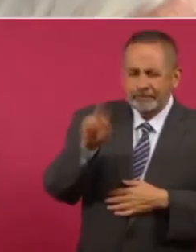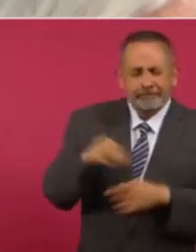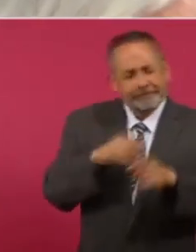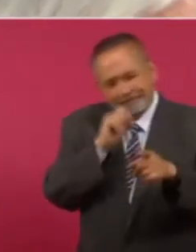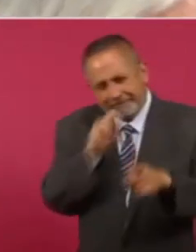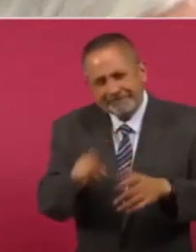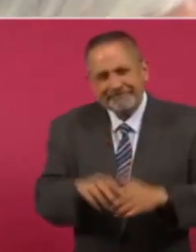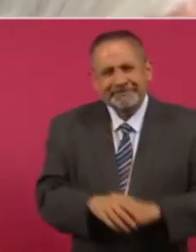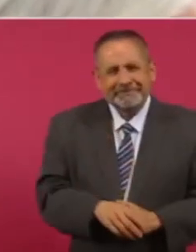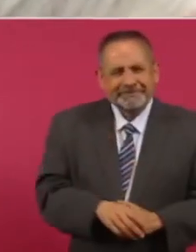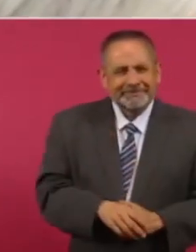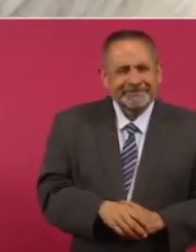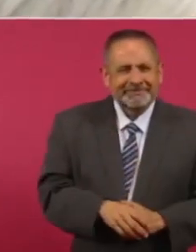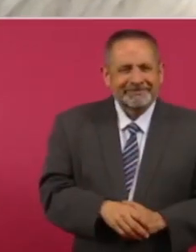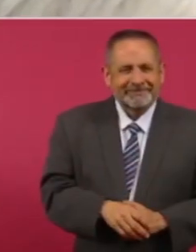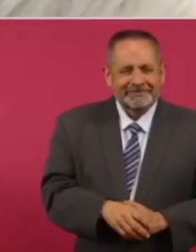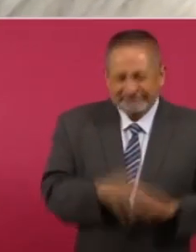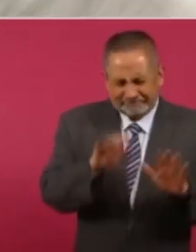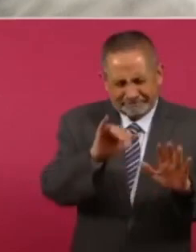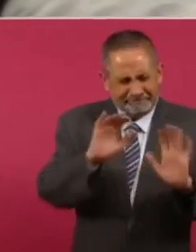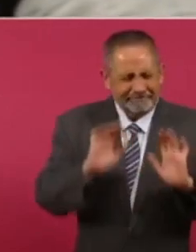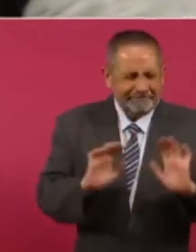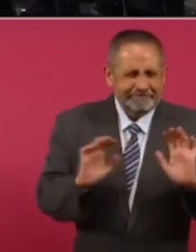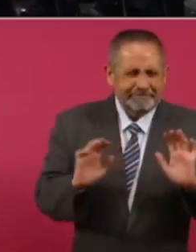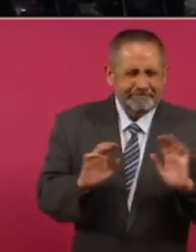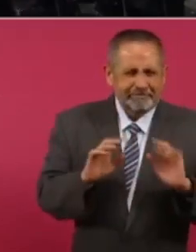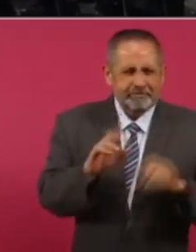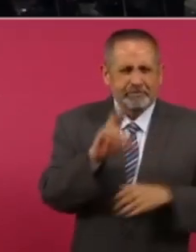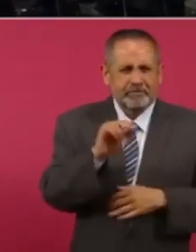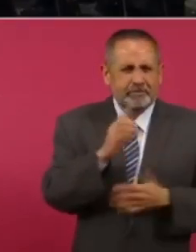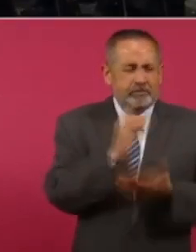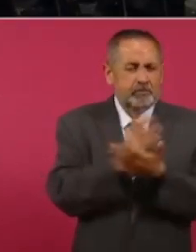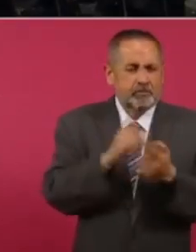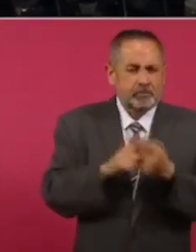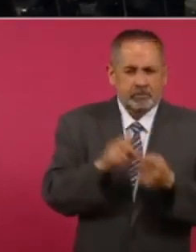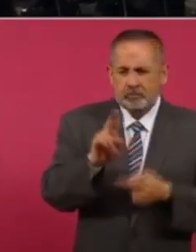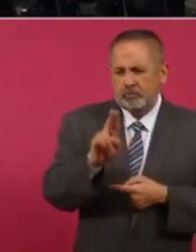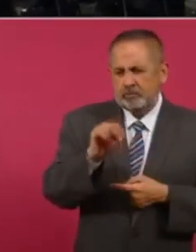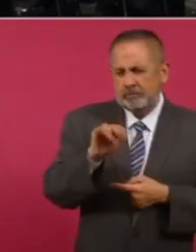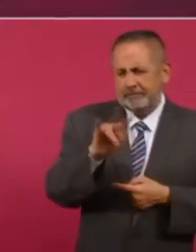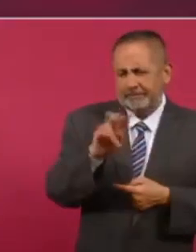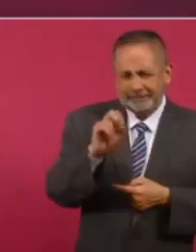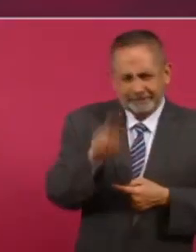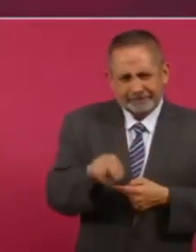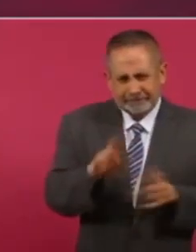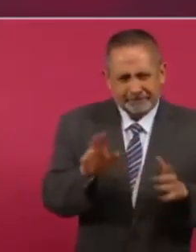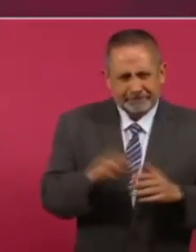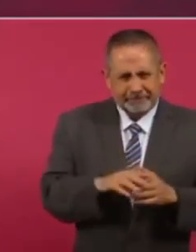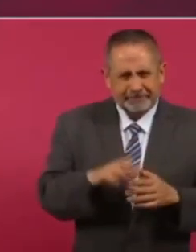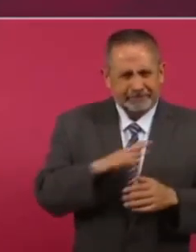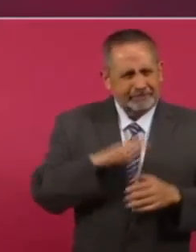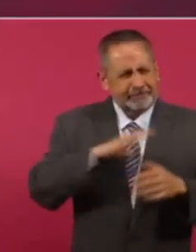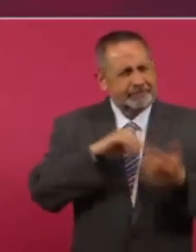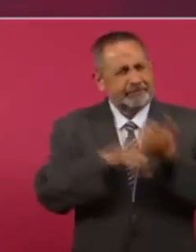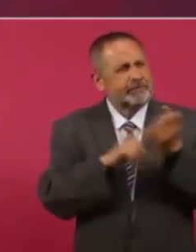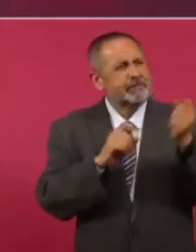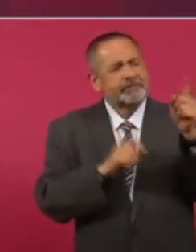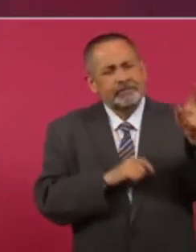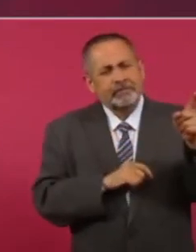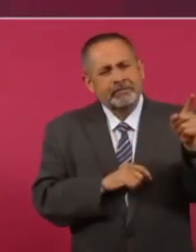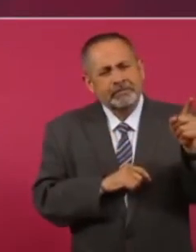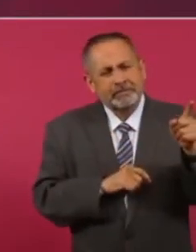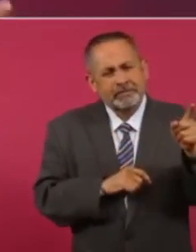la persona correcta, que se equivocaron, y él no es hijo de El Chapo Guzmán. El presidente aquí, pues